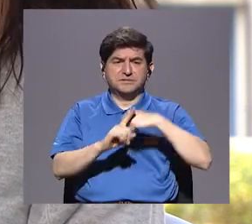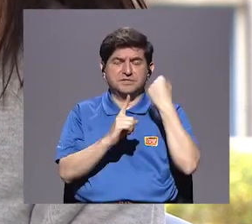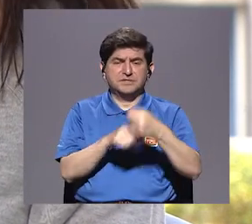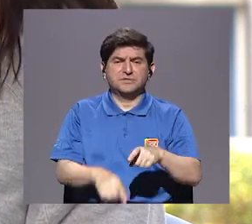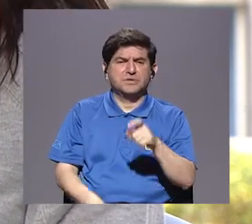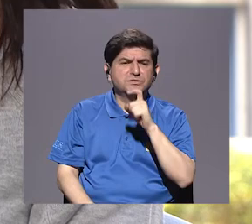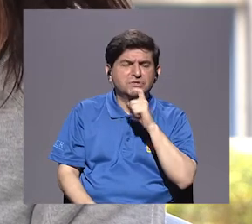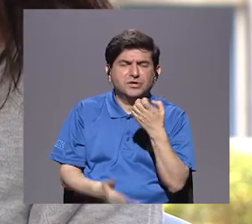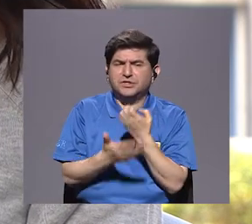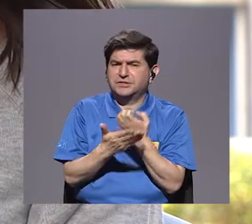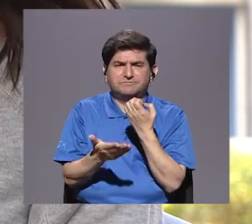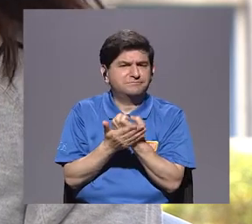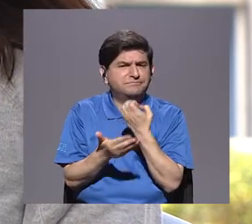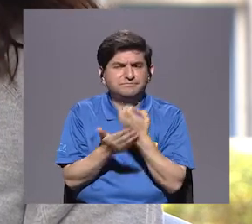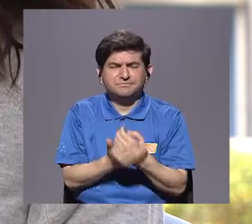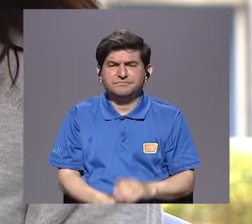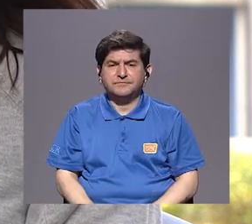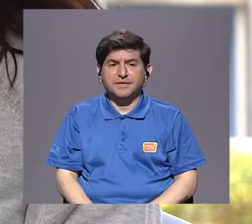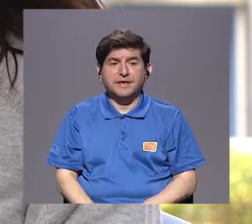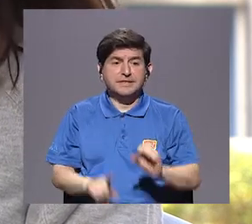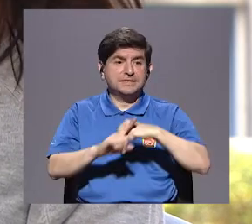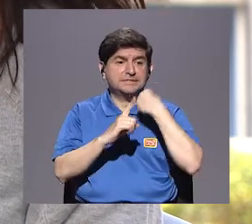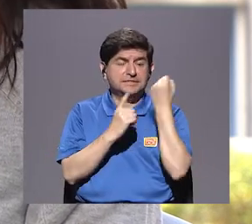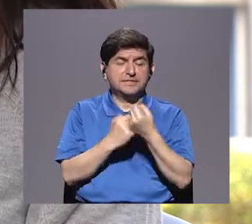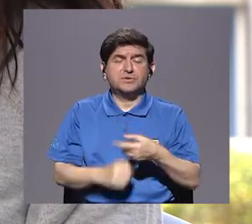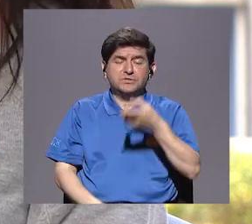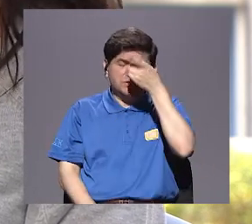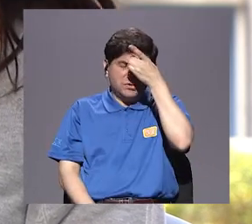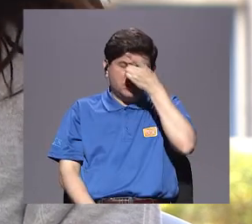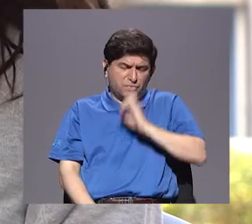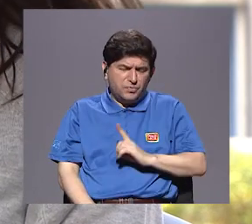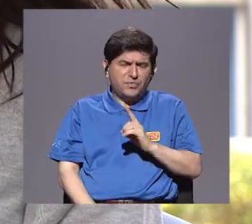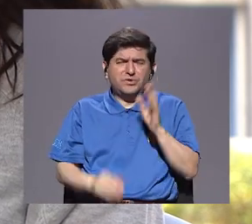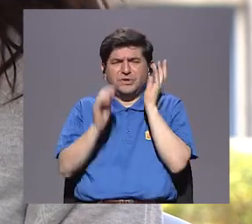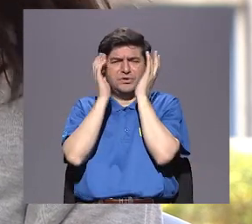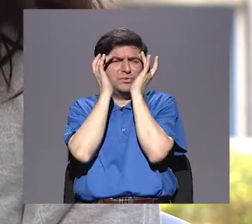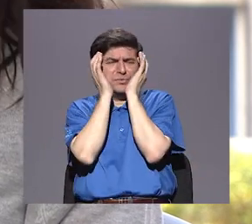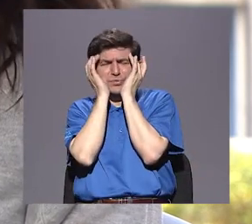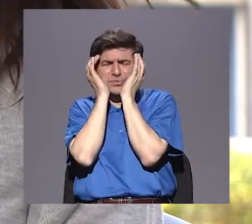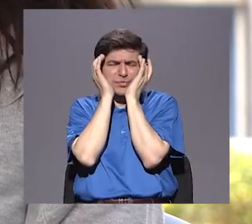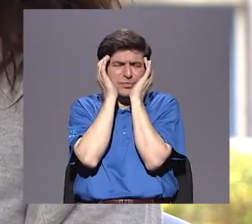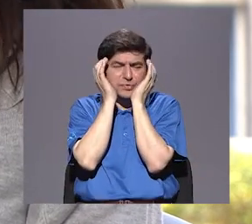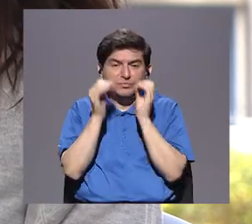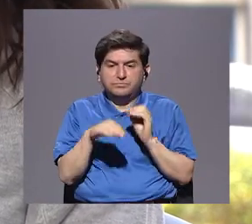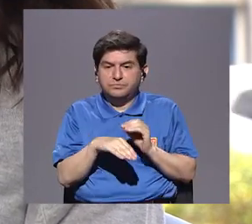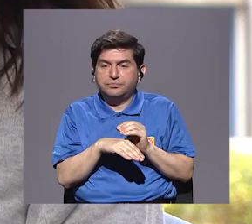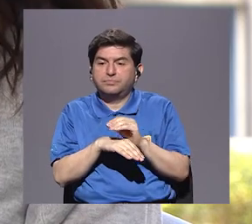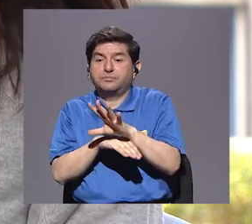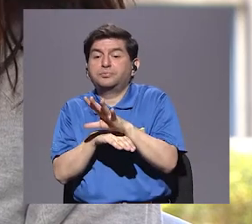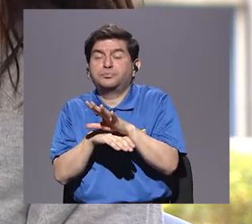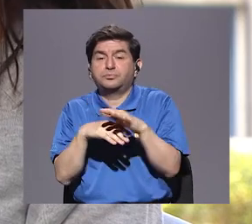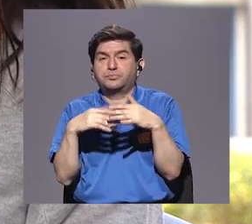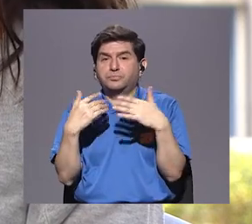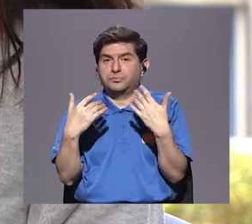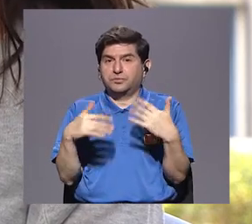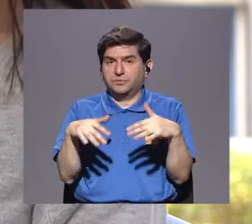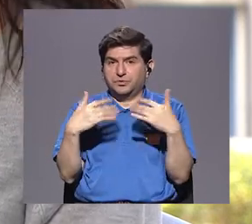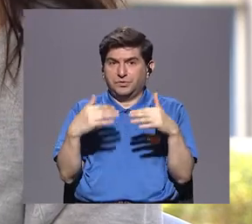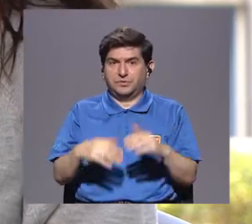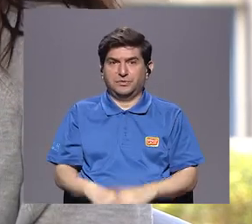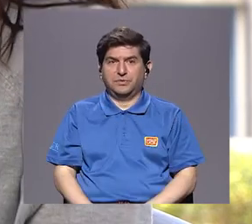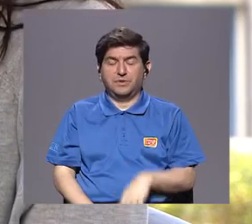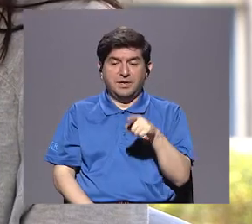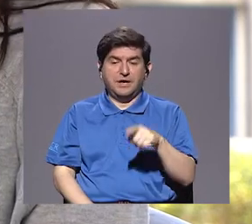de dificultades económicas, muchas situaciones de depresión y angustia que está influenciando mucho en